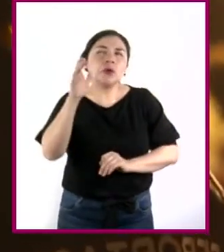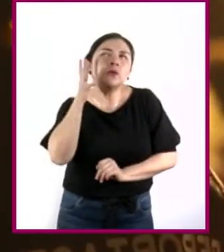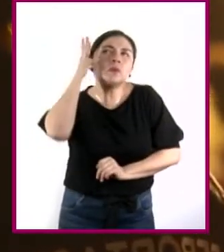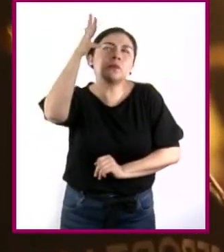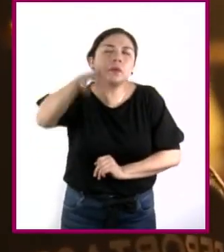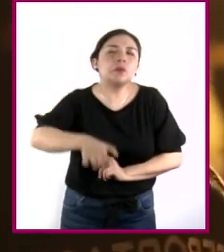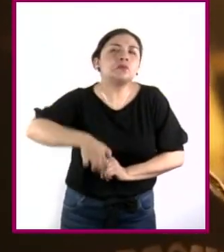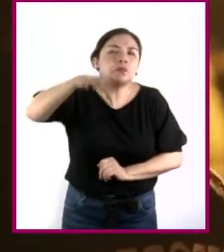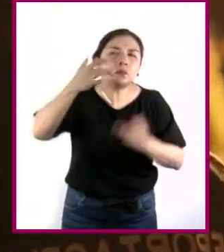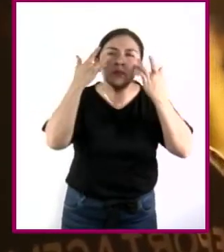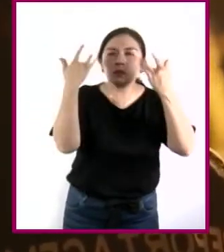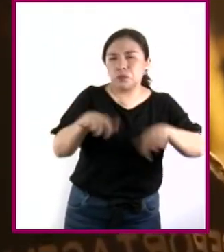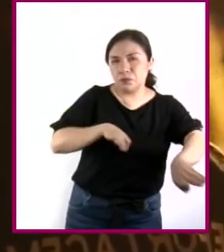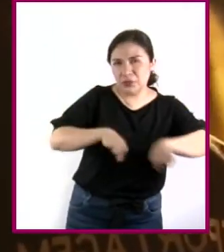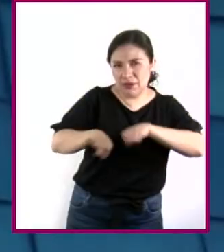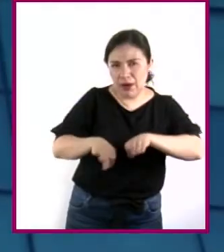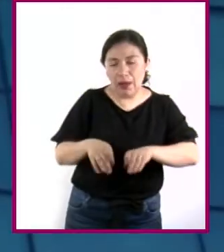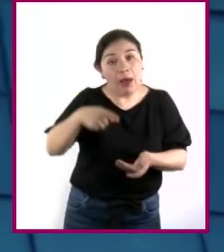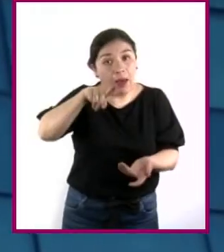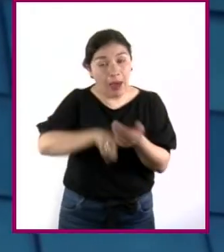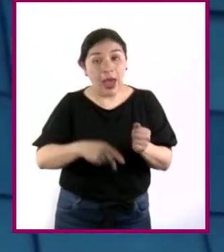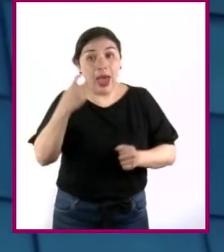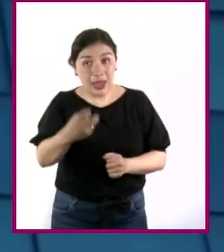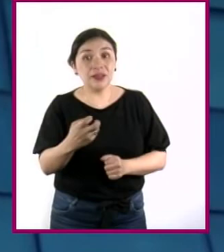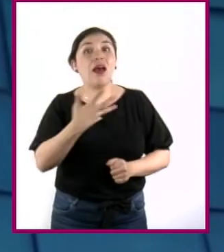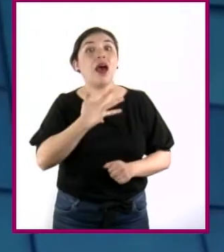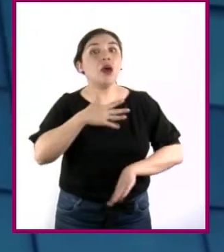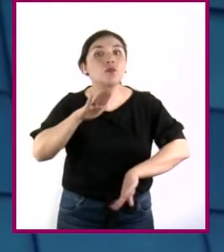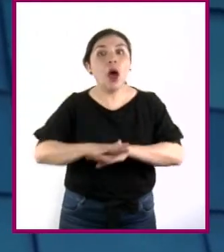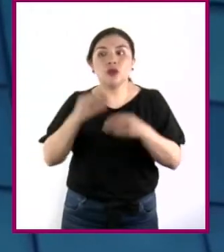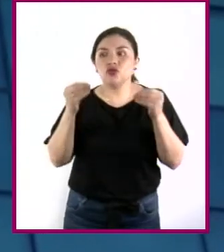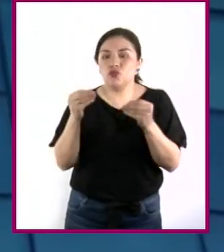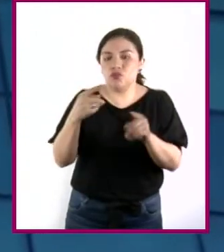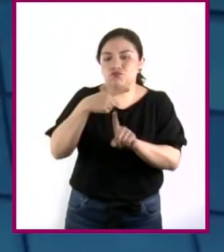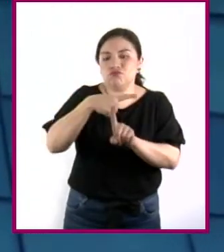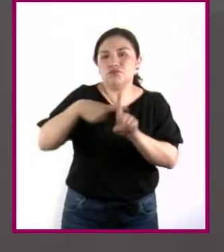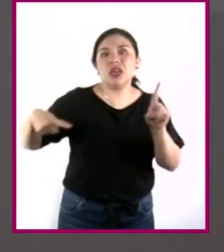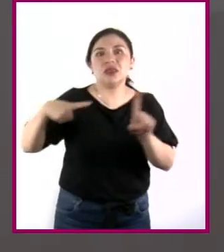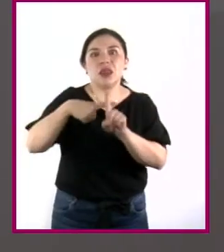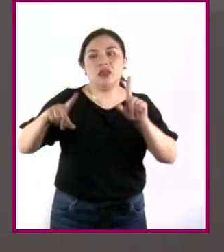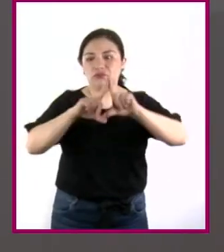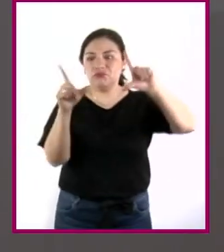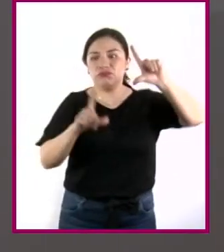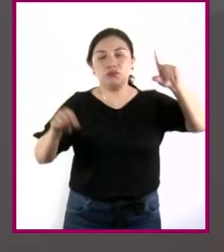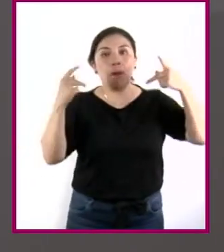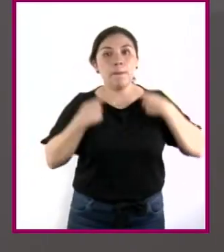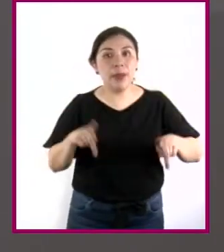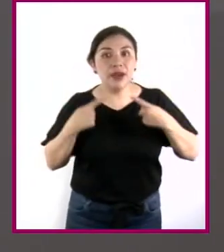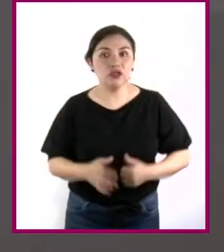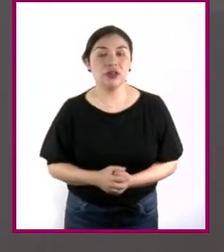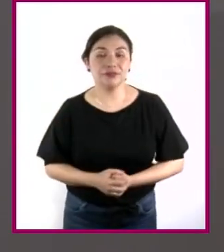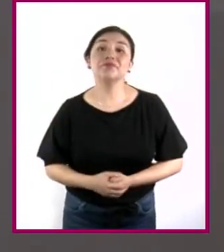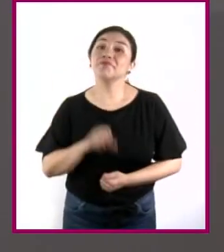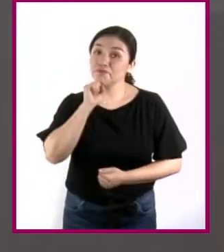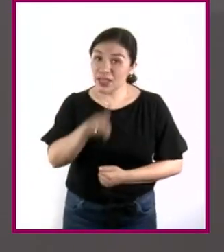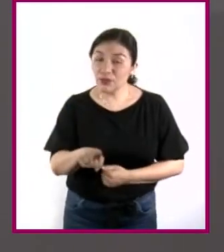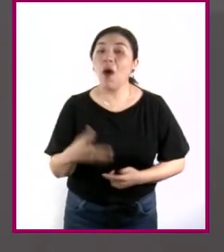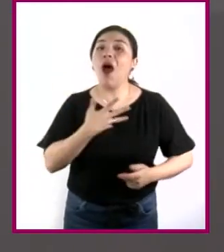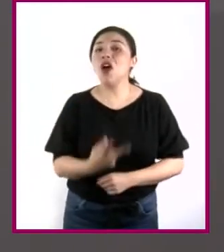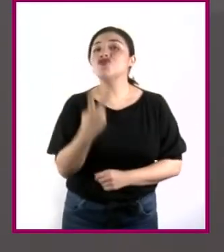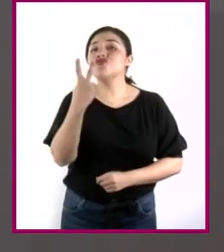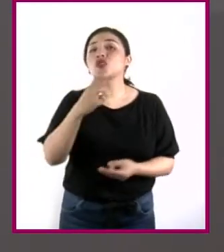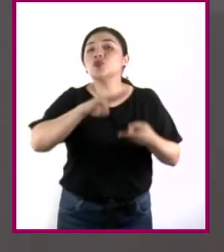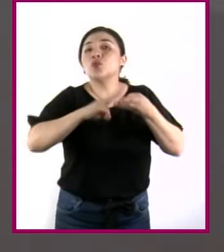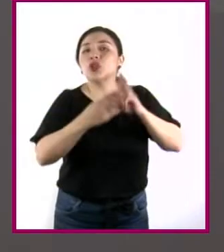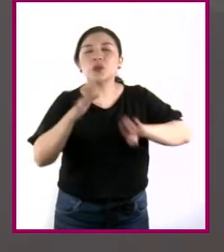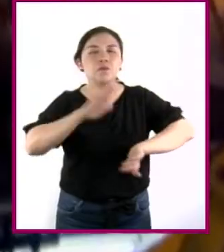retirarán. Esto significa que la reforma impacta a más de la mitad de la población de México. Pero además, hay dos razones